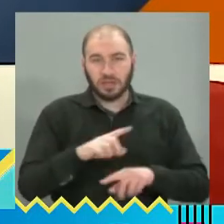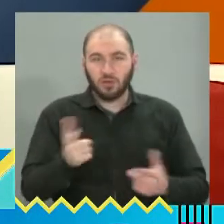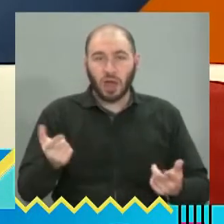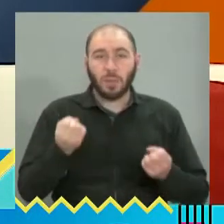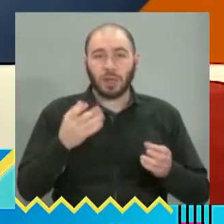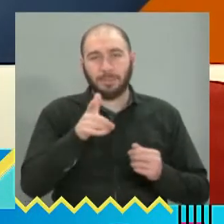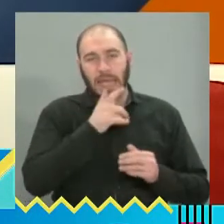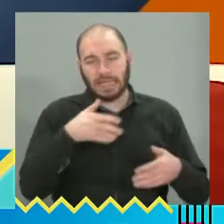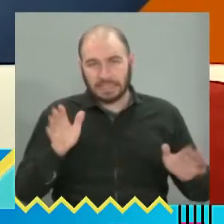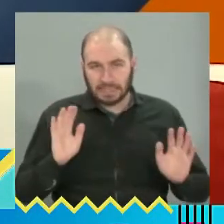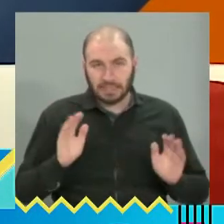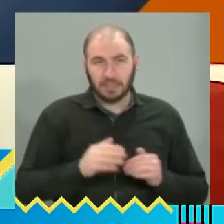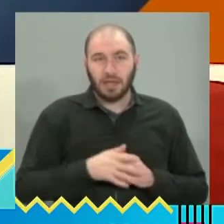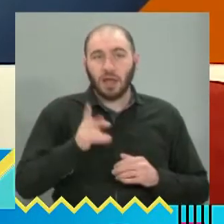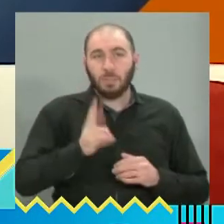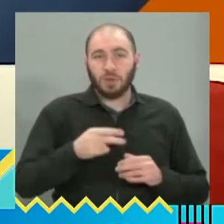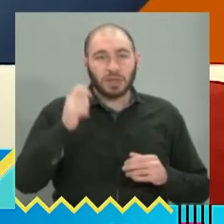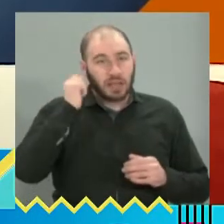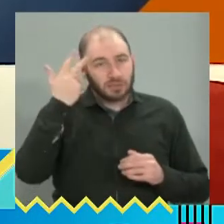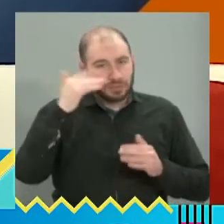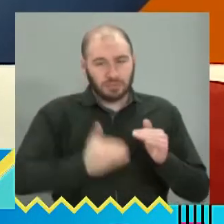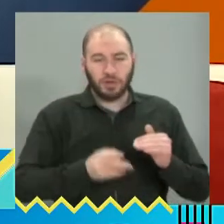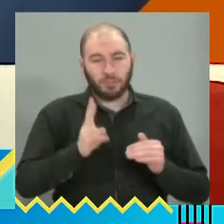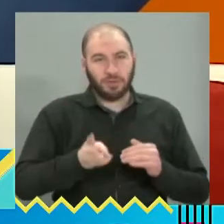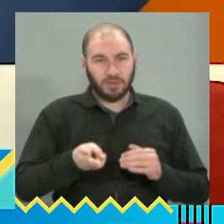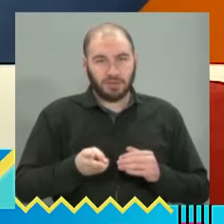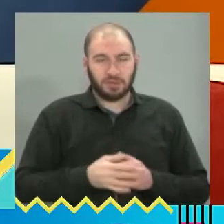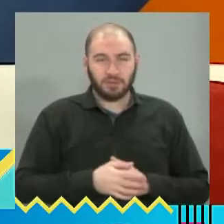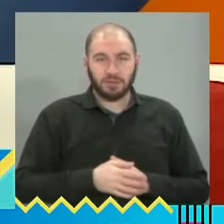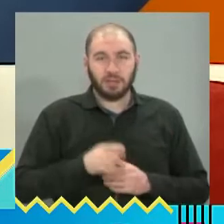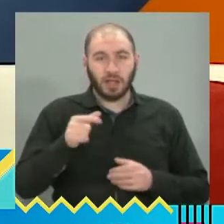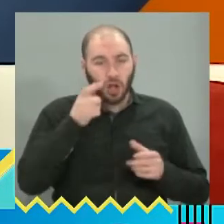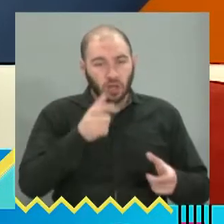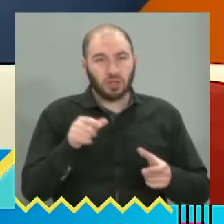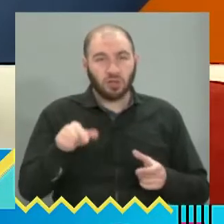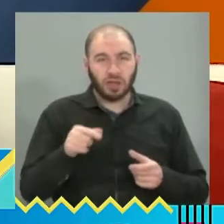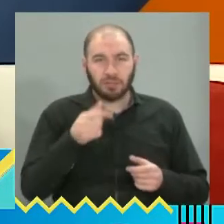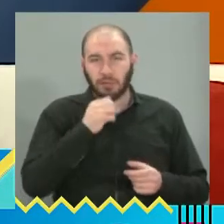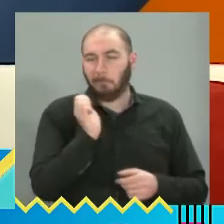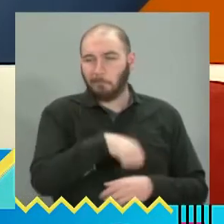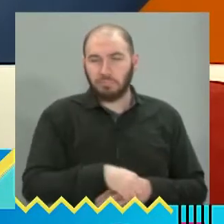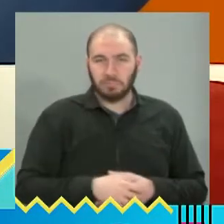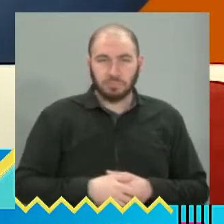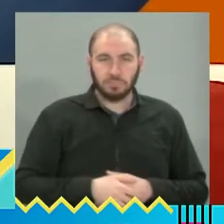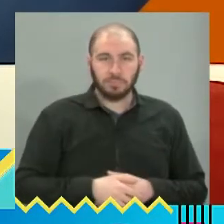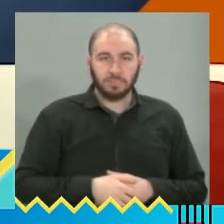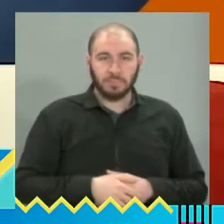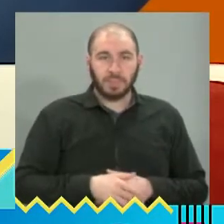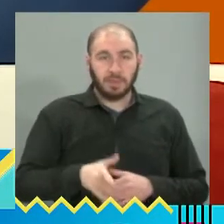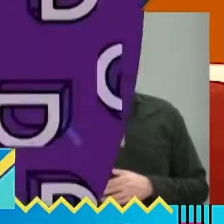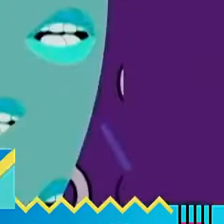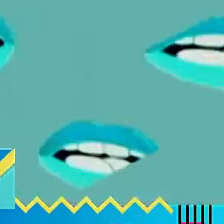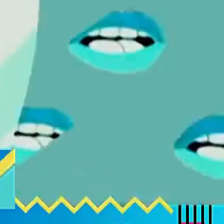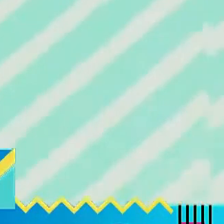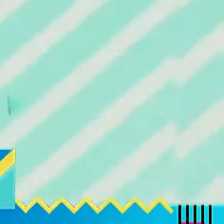porque supuestamente dice prohibida la venta a menores de 18 años. Y ese controlador está mirando para otro lado. Entonces me parece